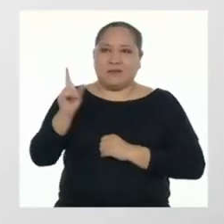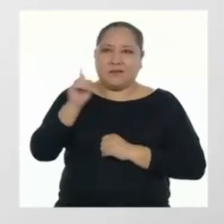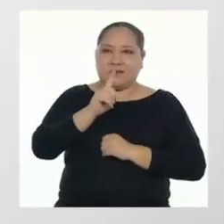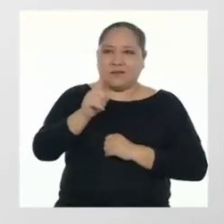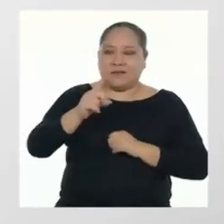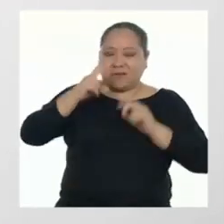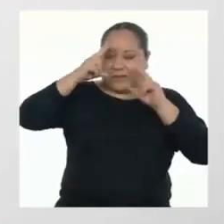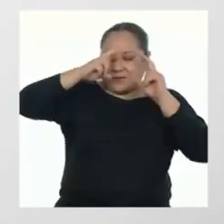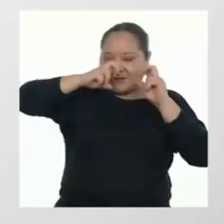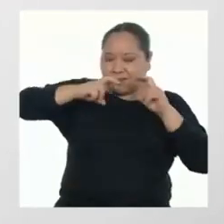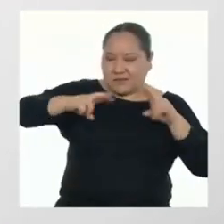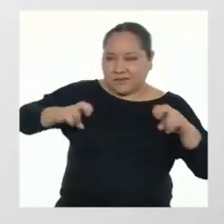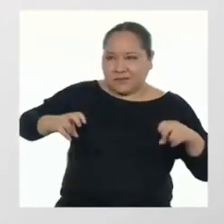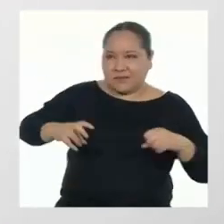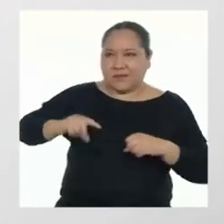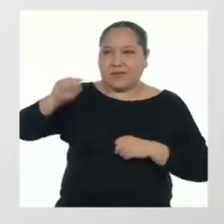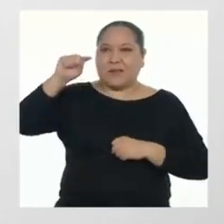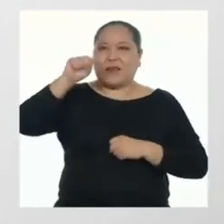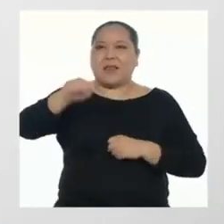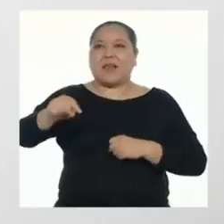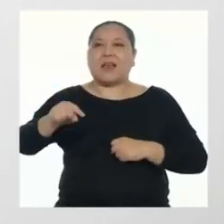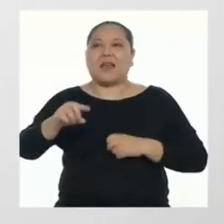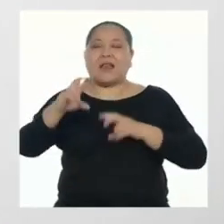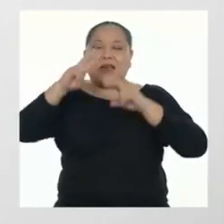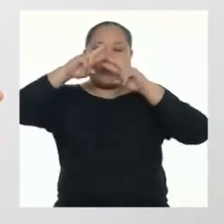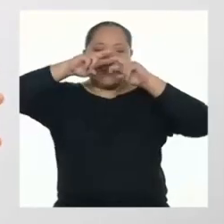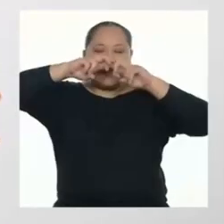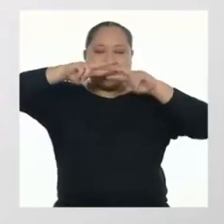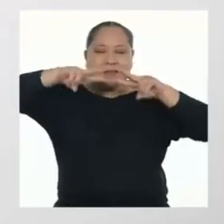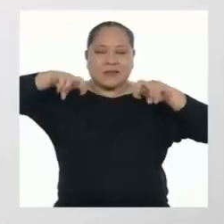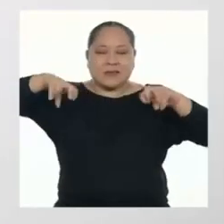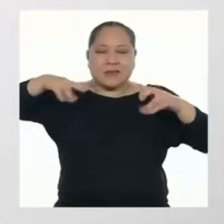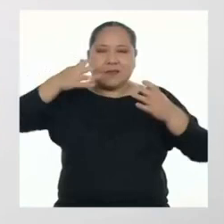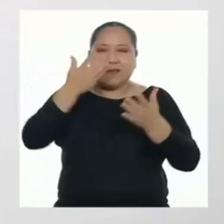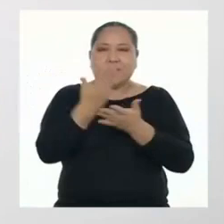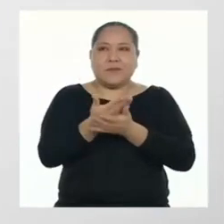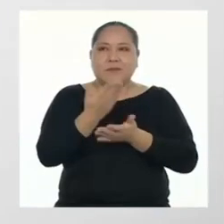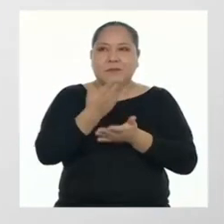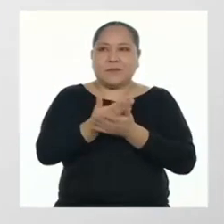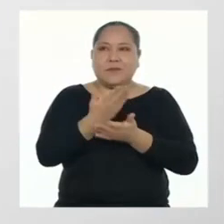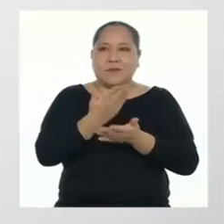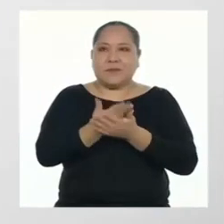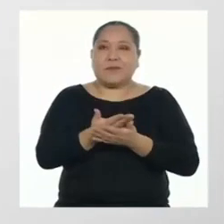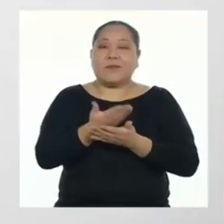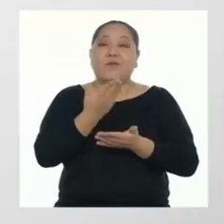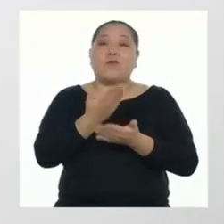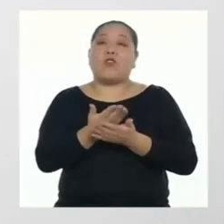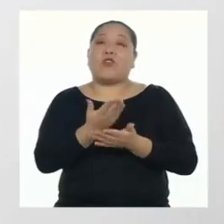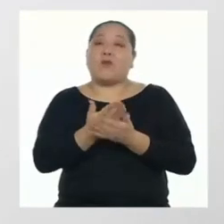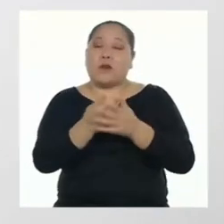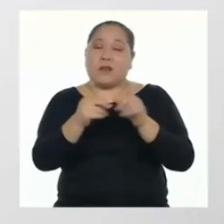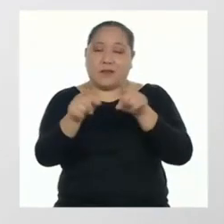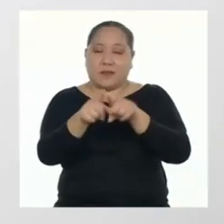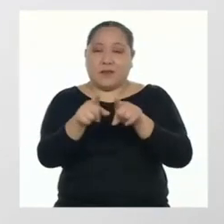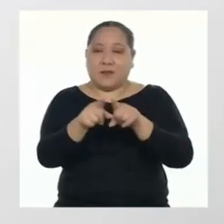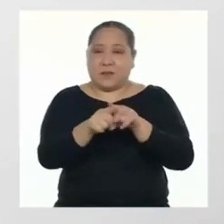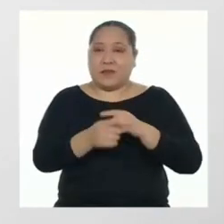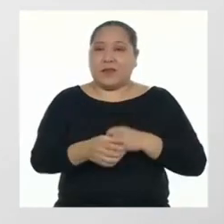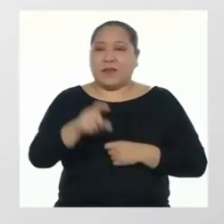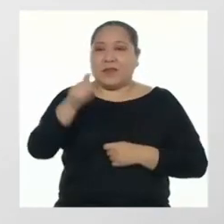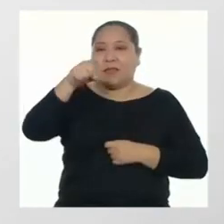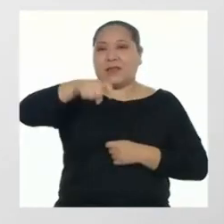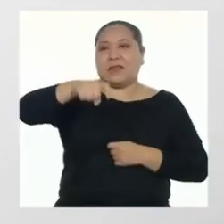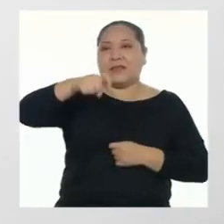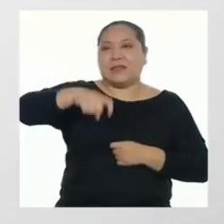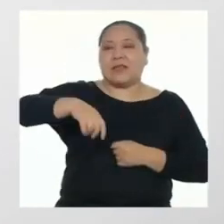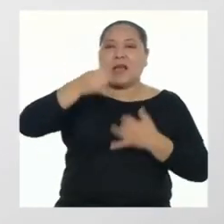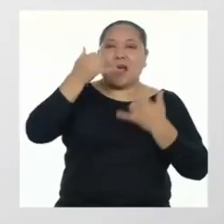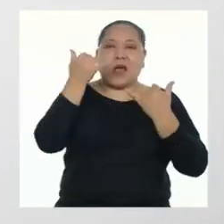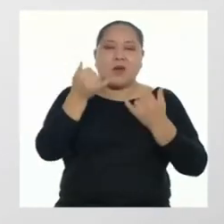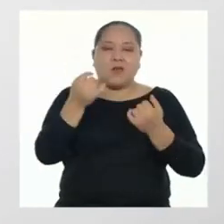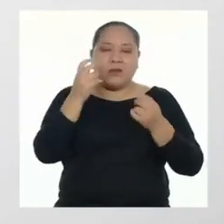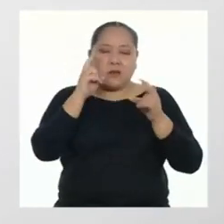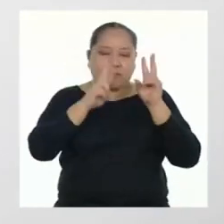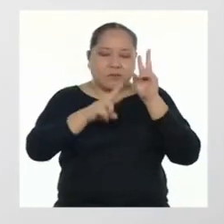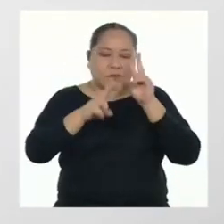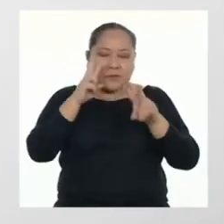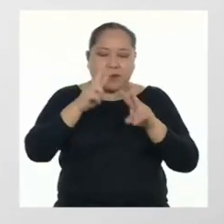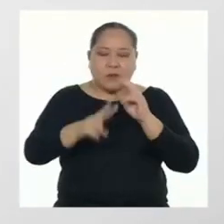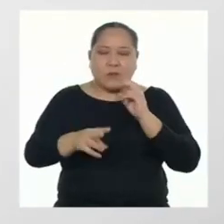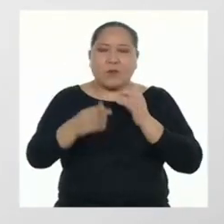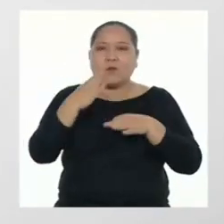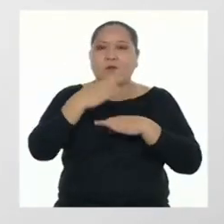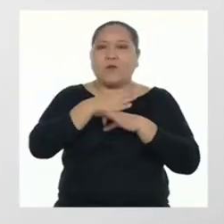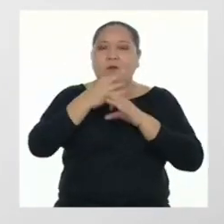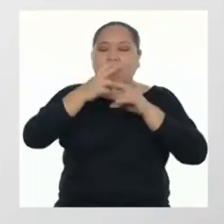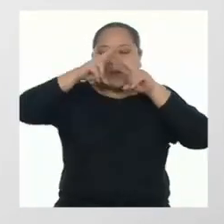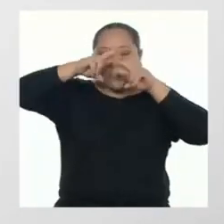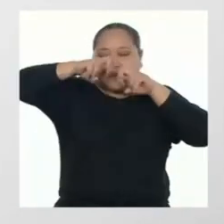estamos indagando. Hay que llegar al fondo de las cosas y corroborar también. Por eso, ahora diseñamos estrategias para